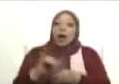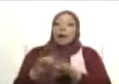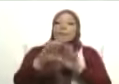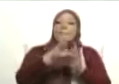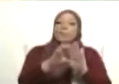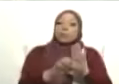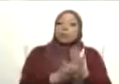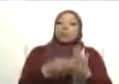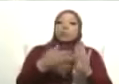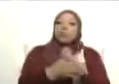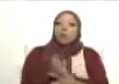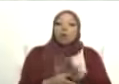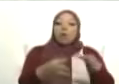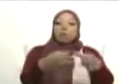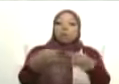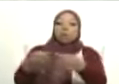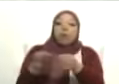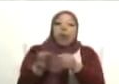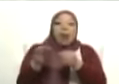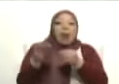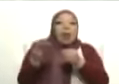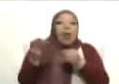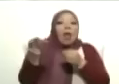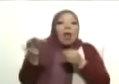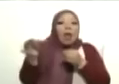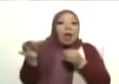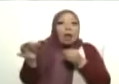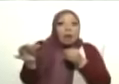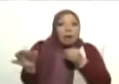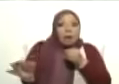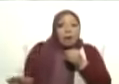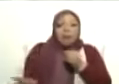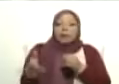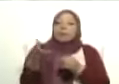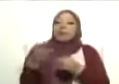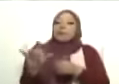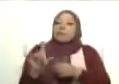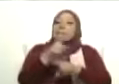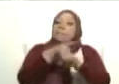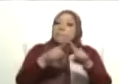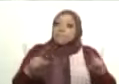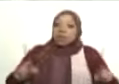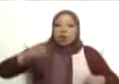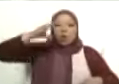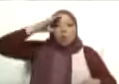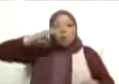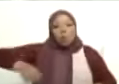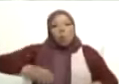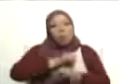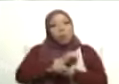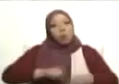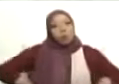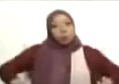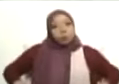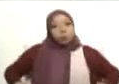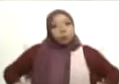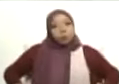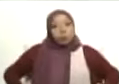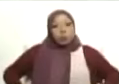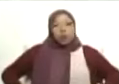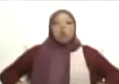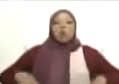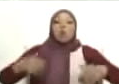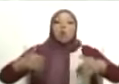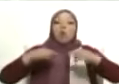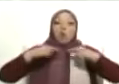en espacios remotos, muy lejanos. La Fuerza Armada Nacional Bolivariana, hay que ver el esfuerzo